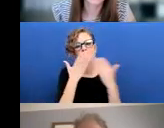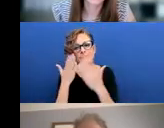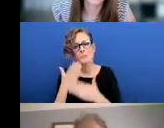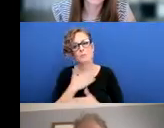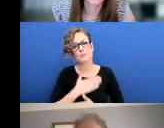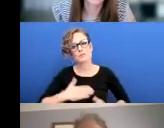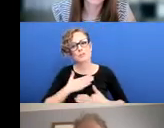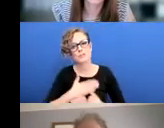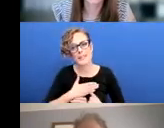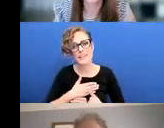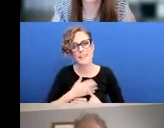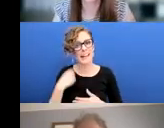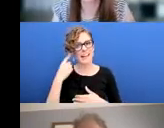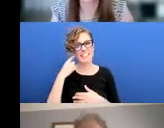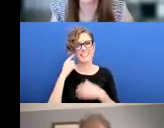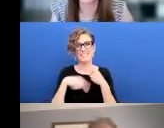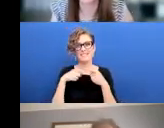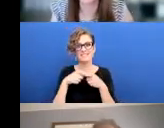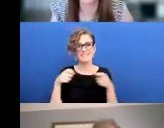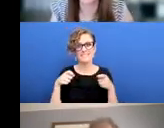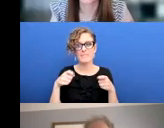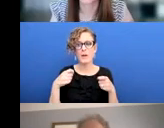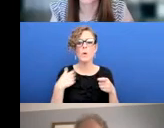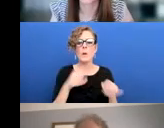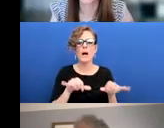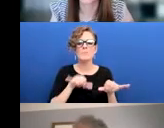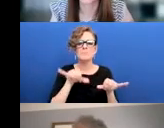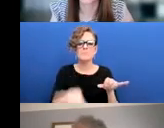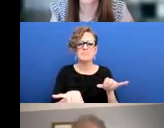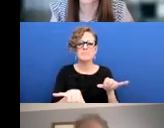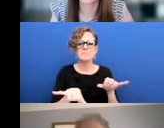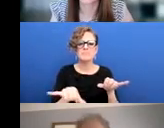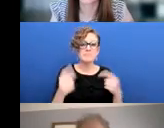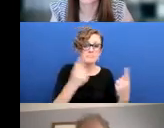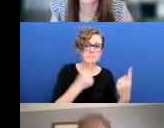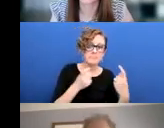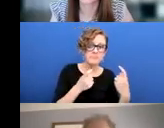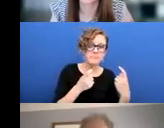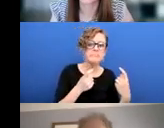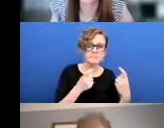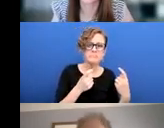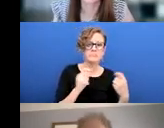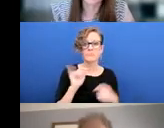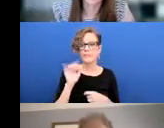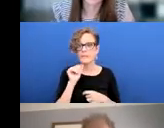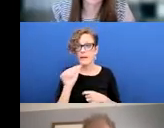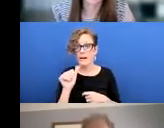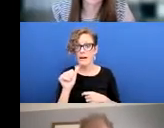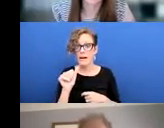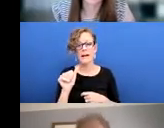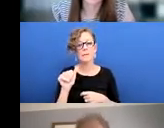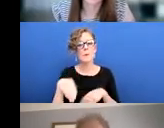pues muchas gracias a todos, los apreciamos, agradecemos mucho. Yo creo que ya se nos acaba casi el tiempo, pero si tienen alguna más